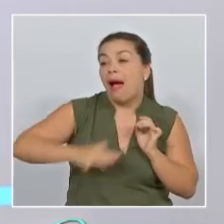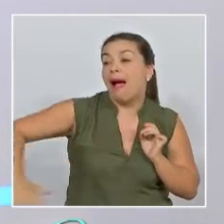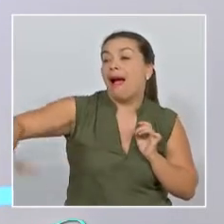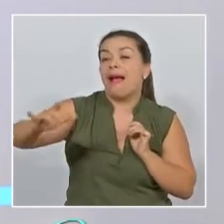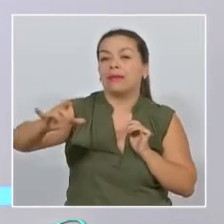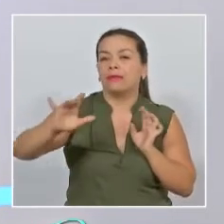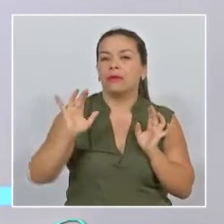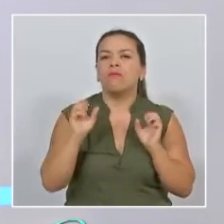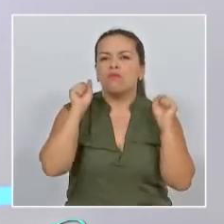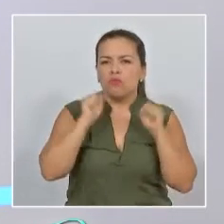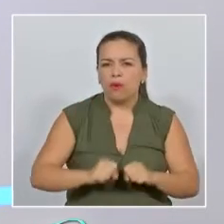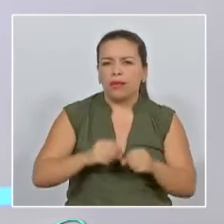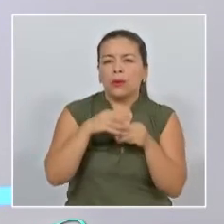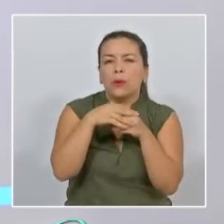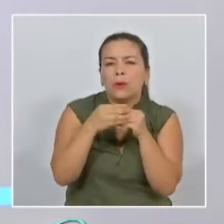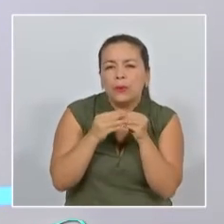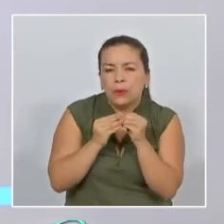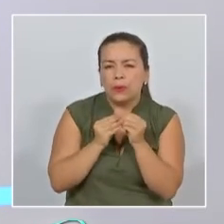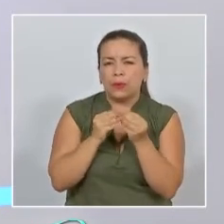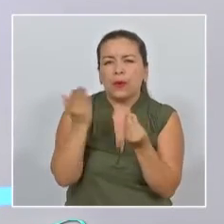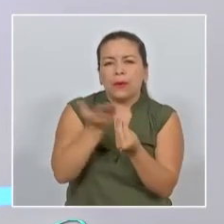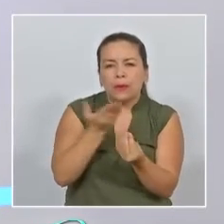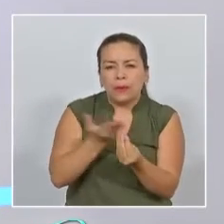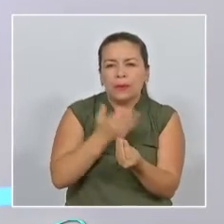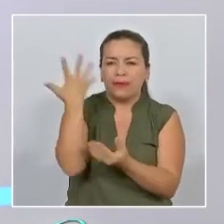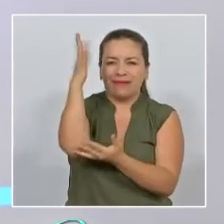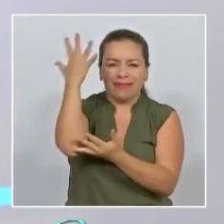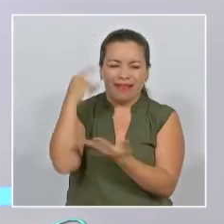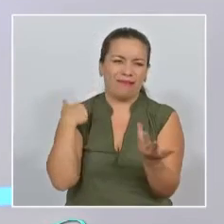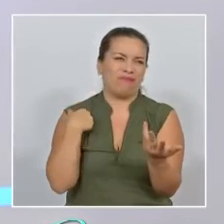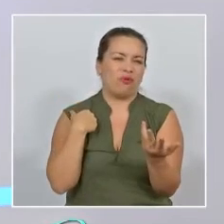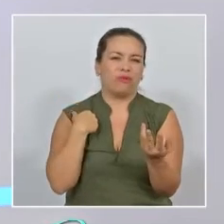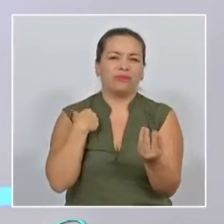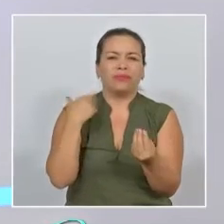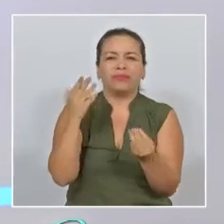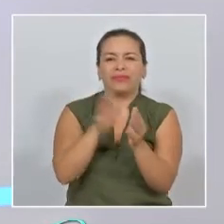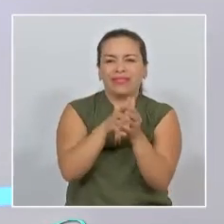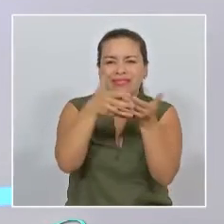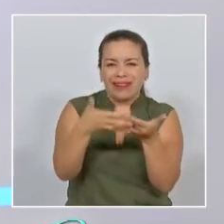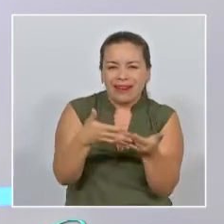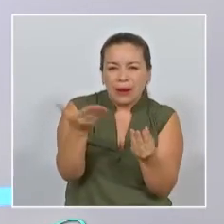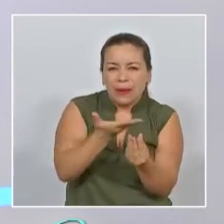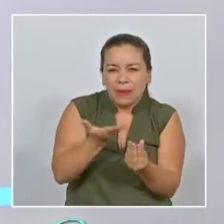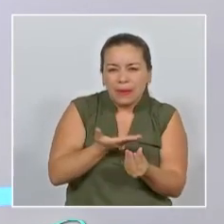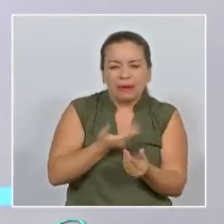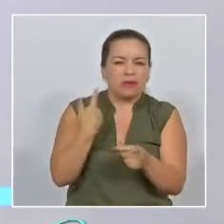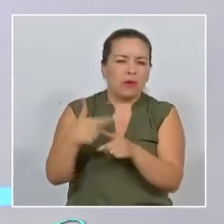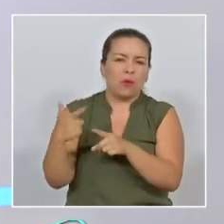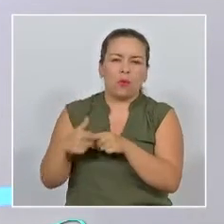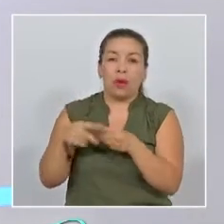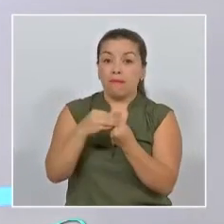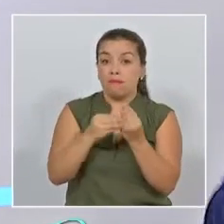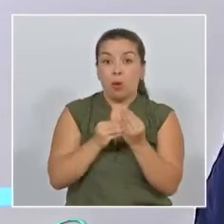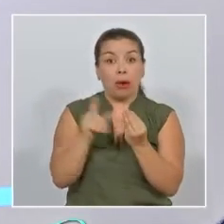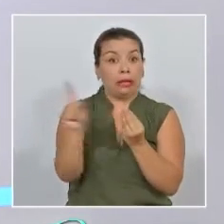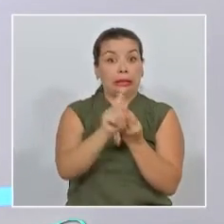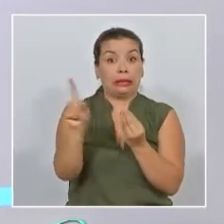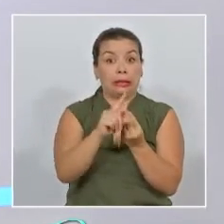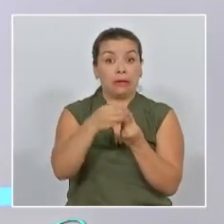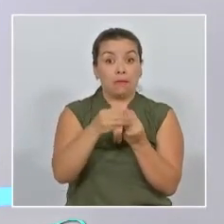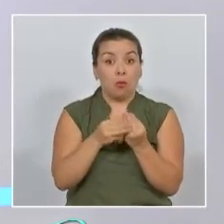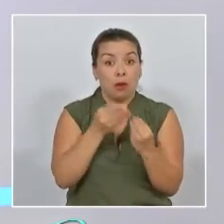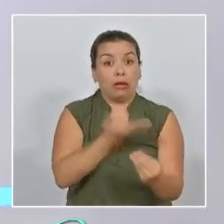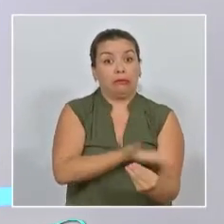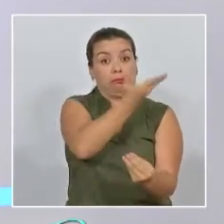lulo, tomate de árbol, maracuyá, frutas excelentes para la presión. No debe de consumir mora porque la mora sube la